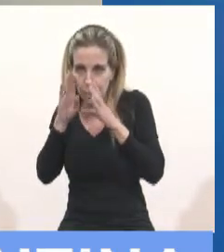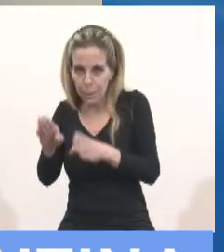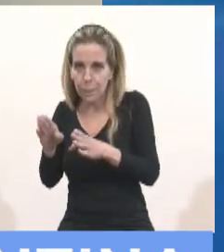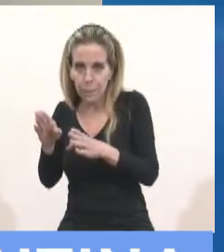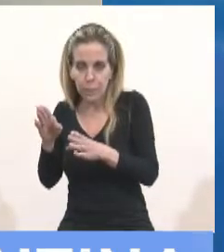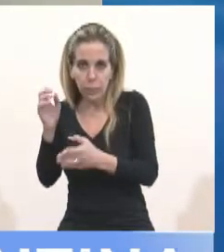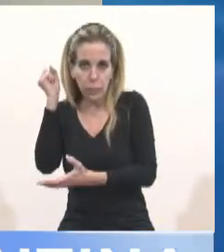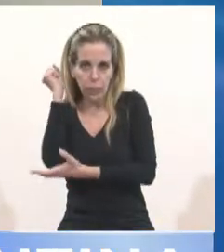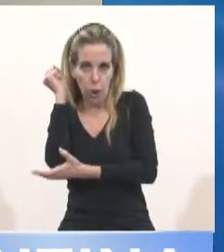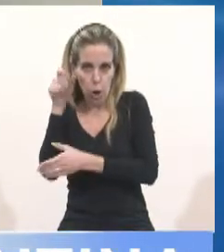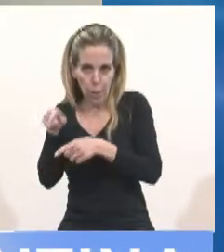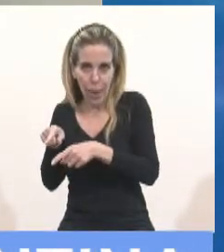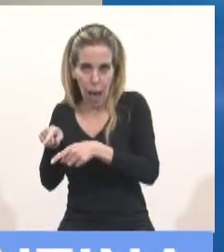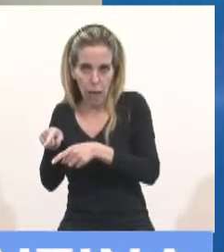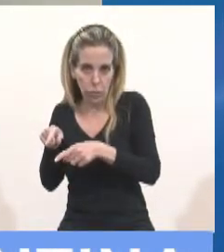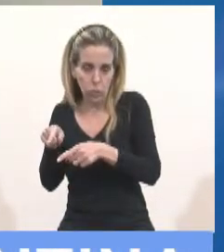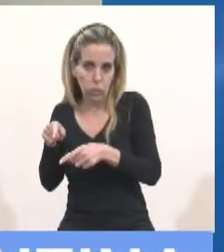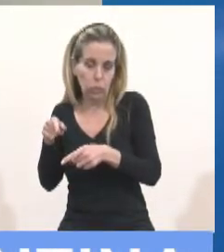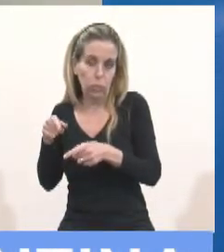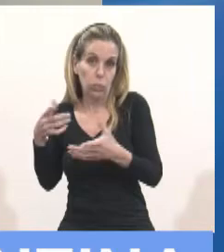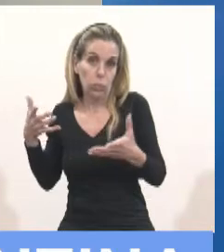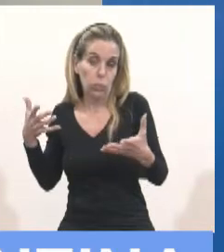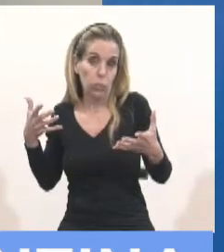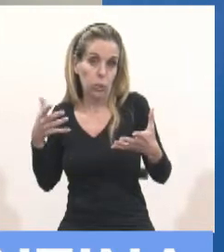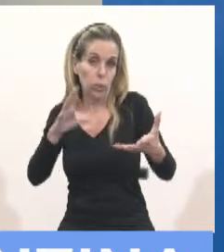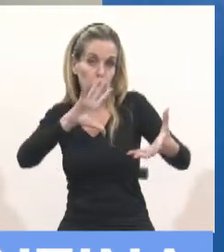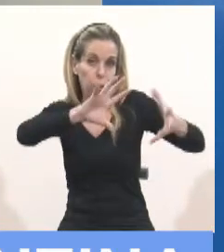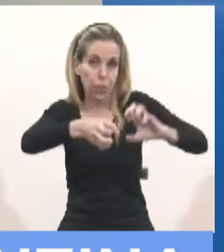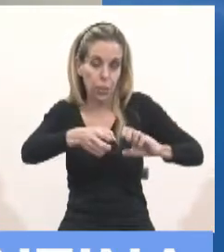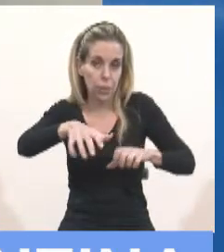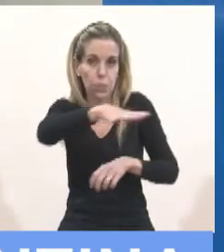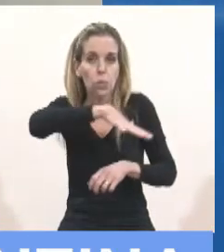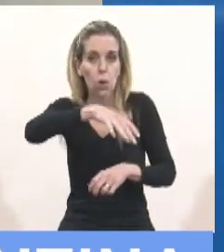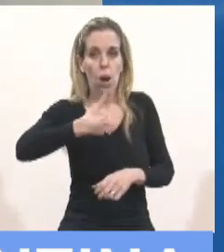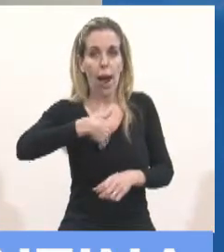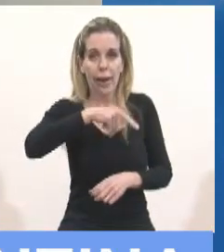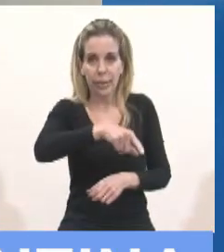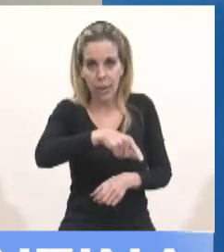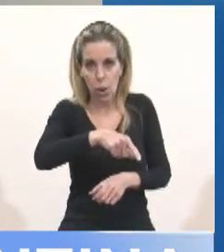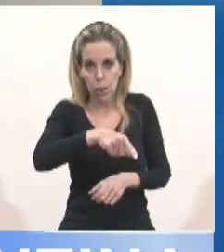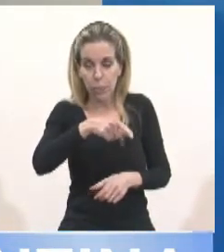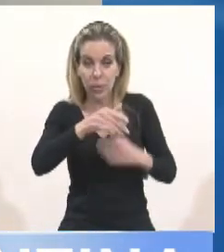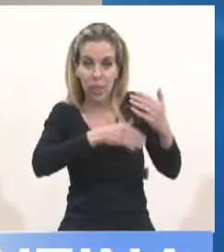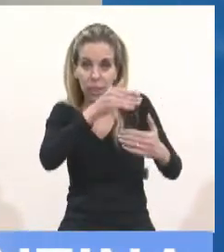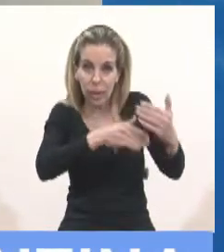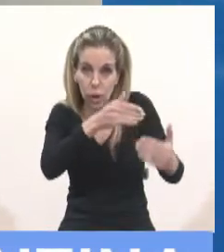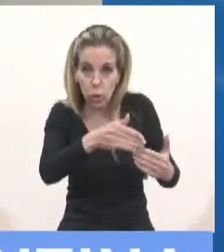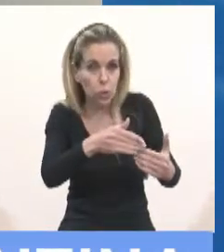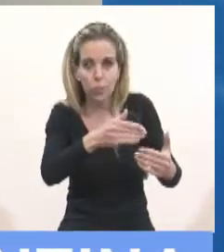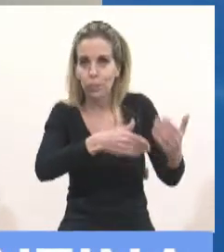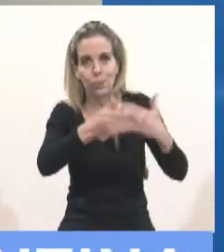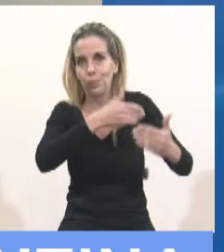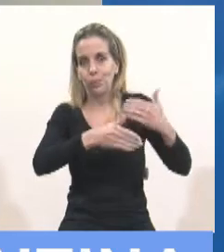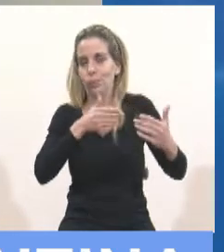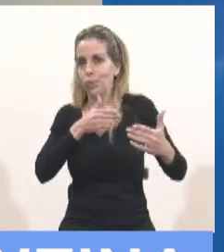mundiales, perjudica a la mayoría del pueblo argentino e impide su desarrollo, su bienestar y